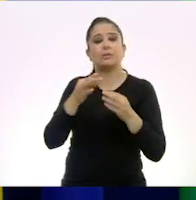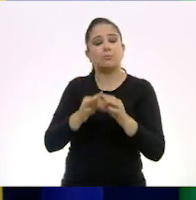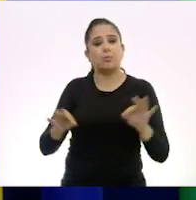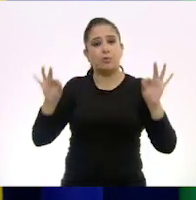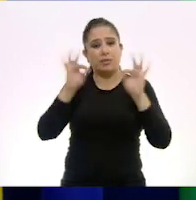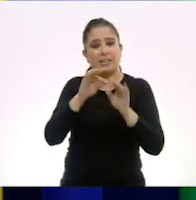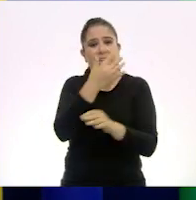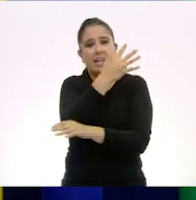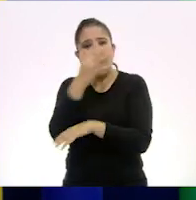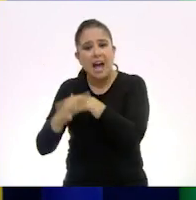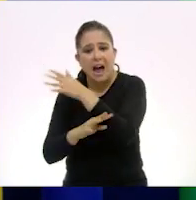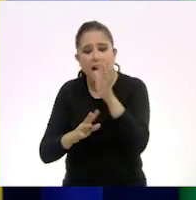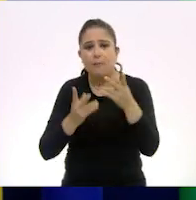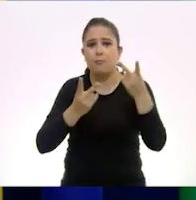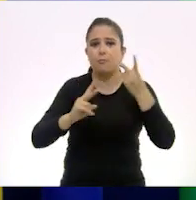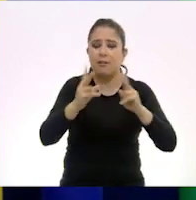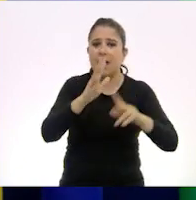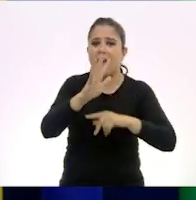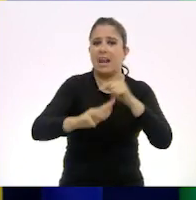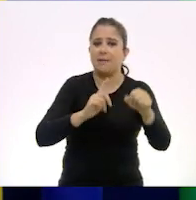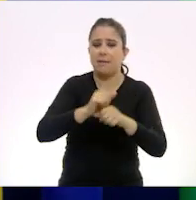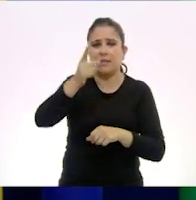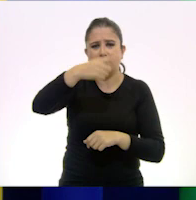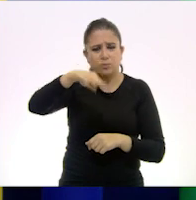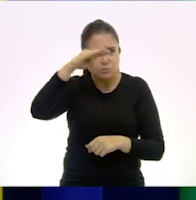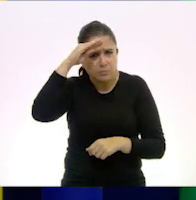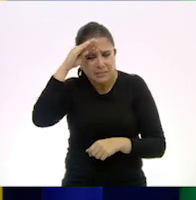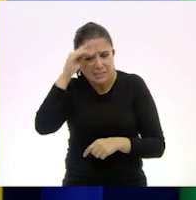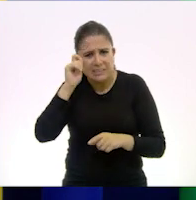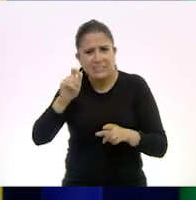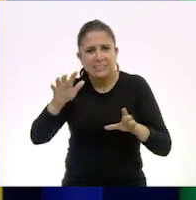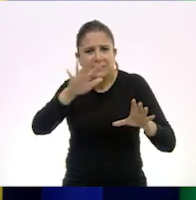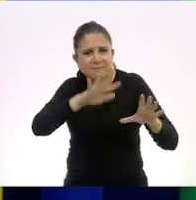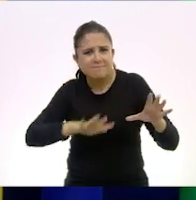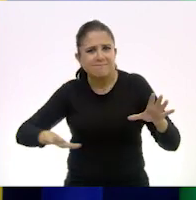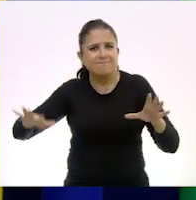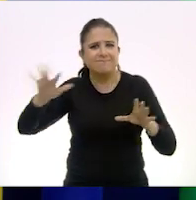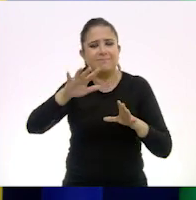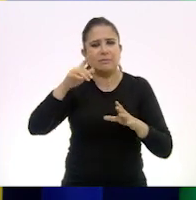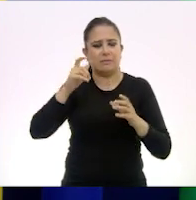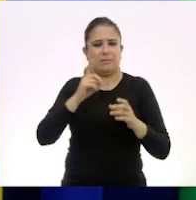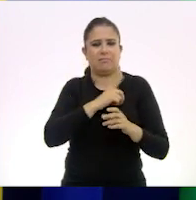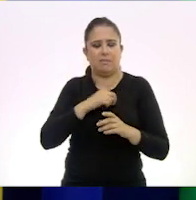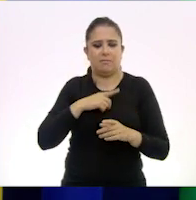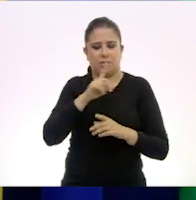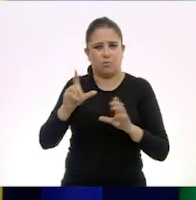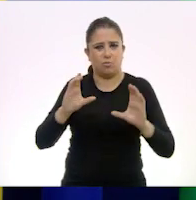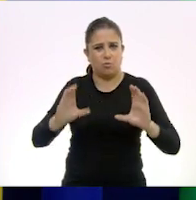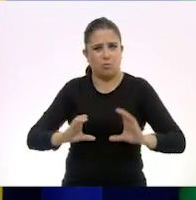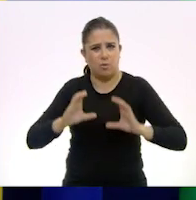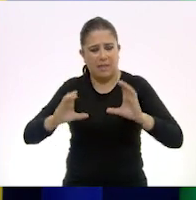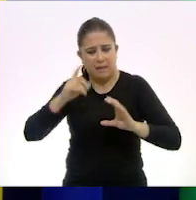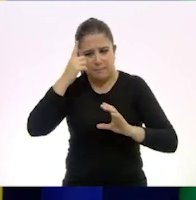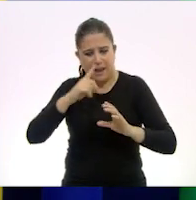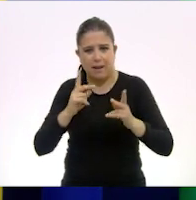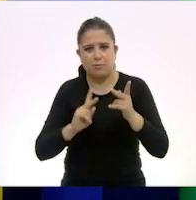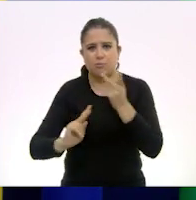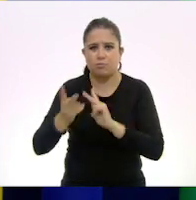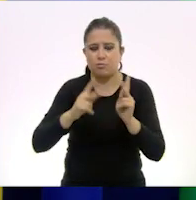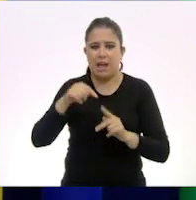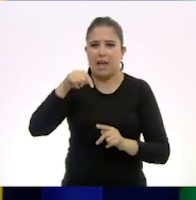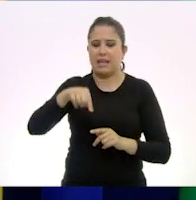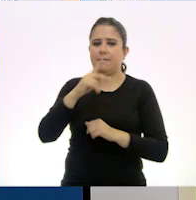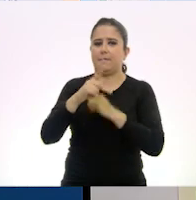ecosistemas y reflexionar sobre las acciones de los seres humanos que impactan a la gran variedad de vegetación que existe en nuestro